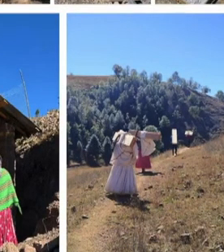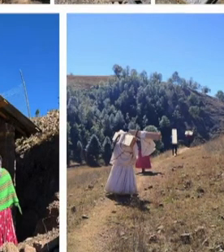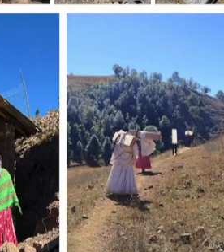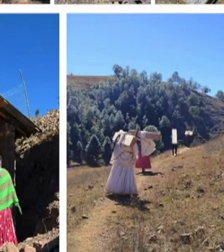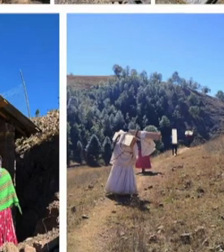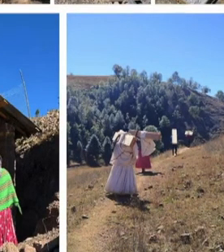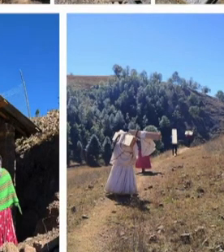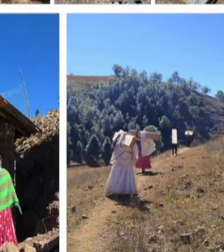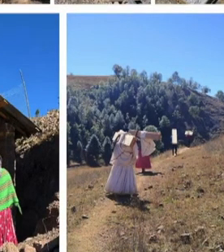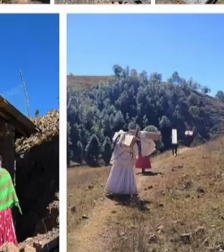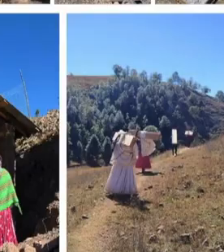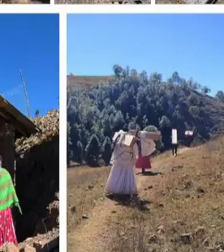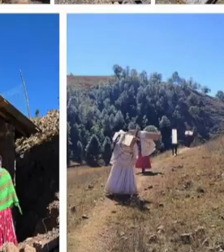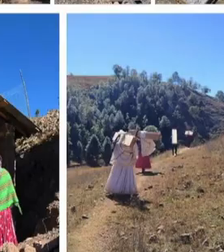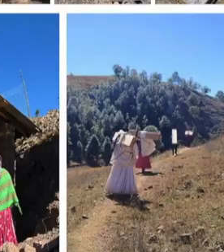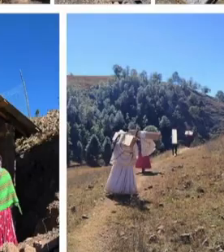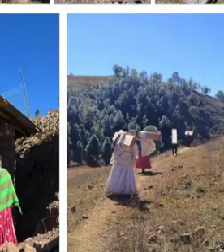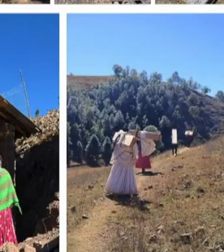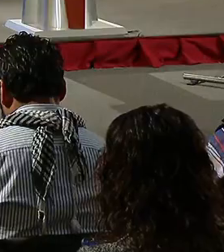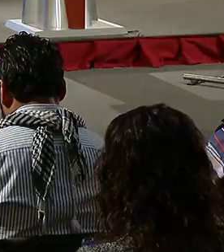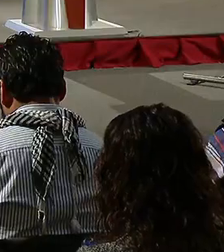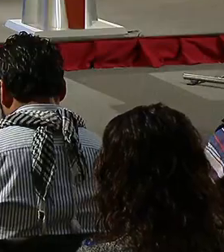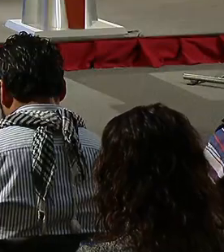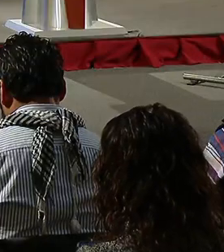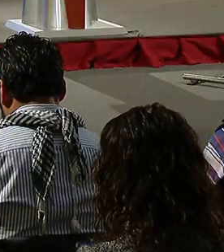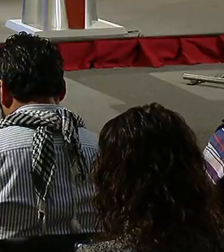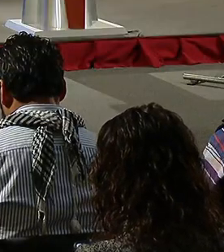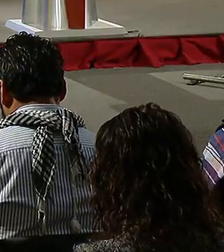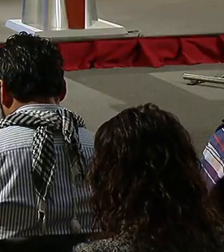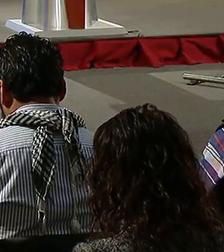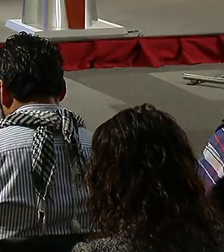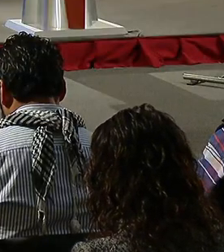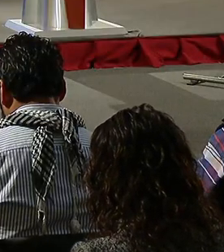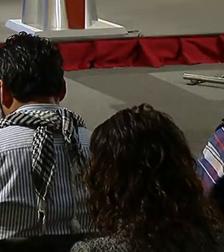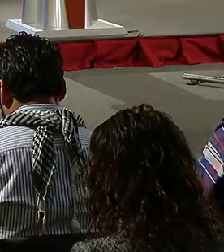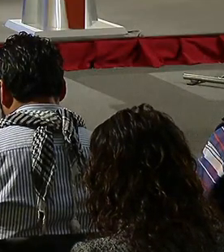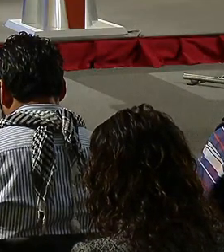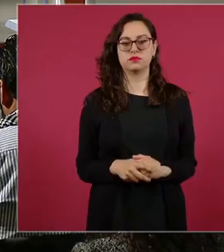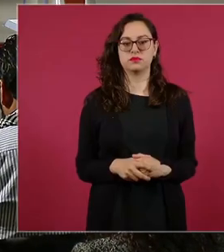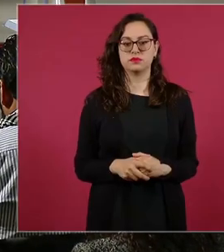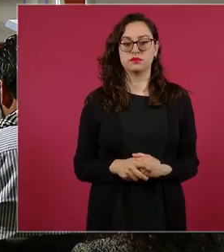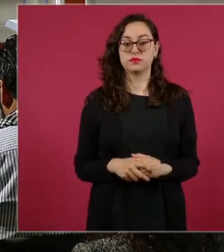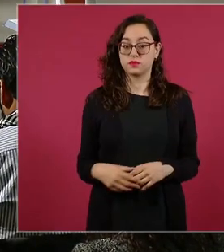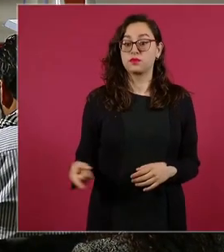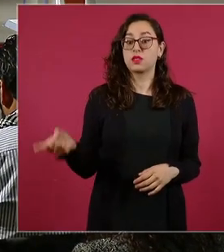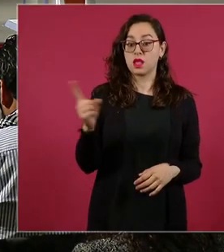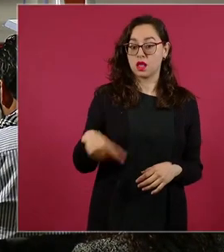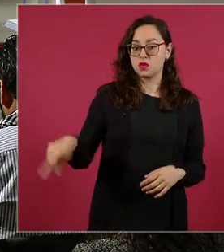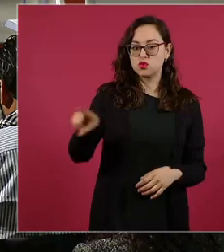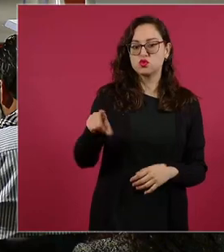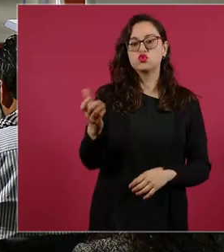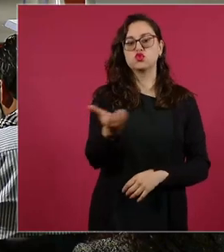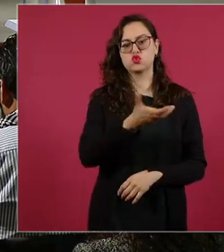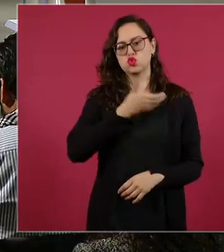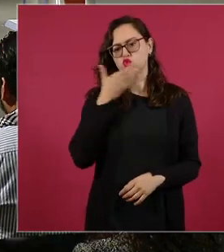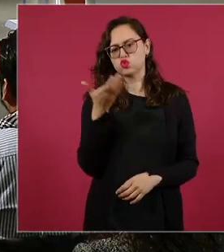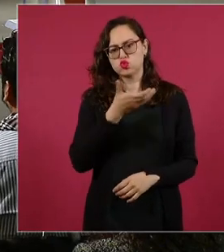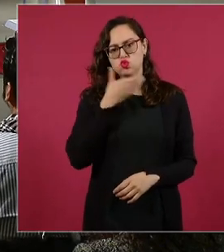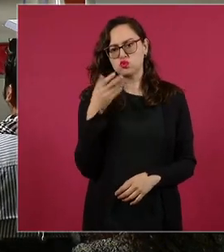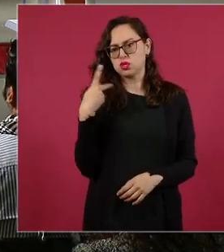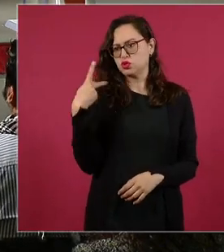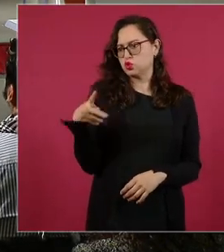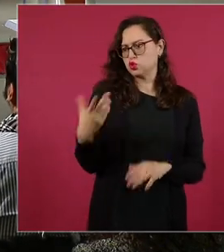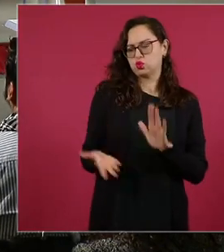con este material y están